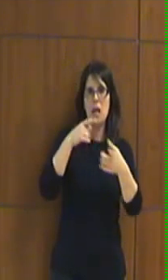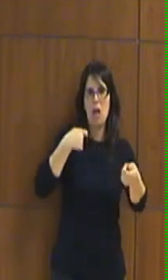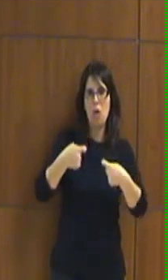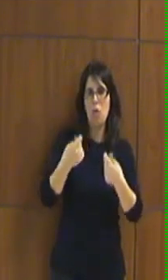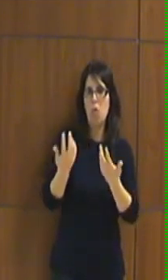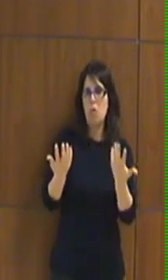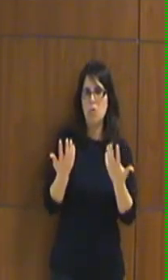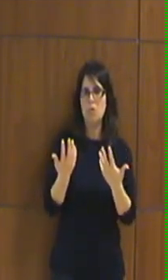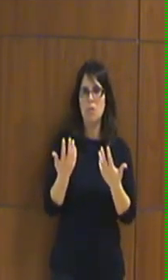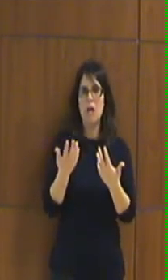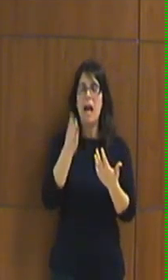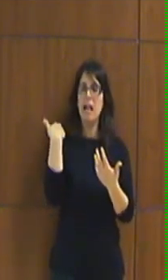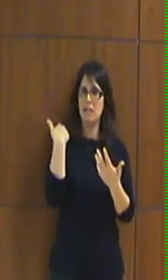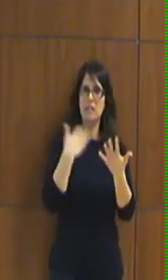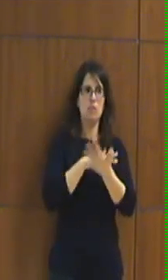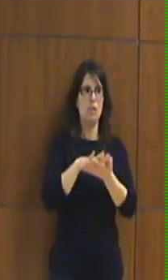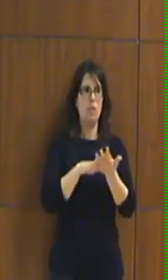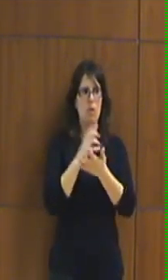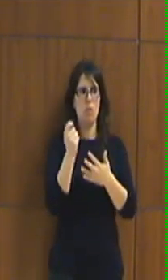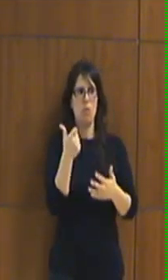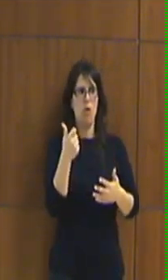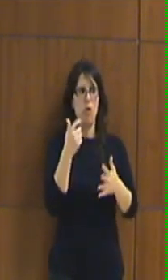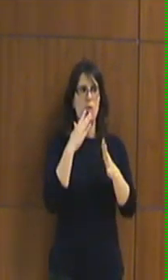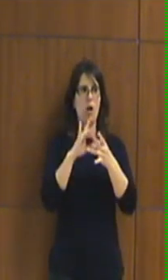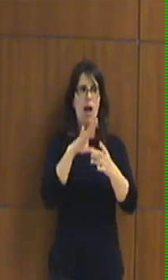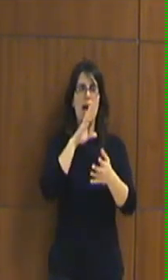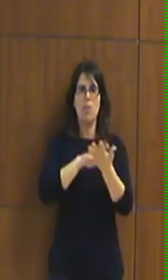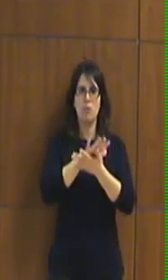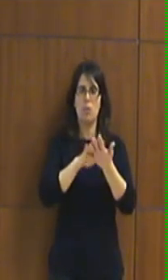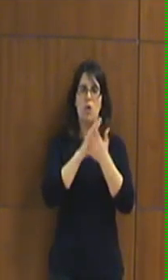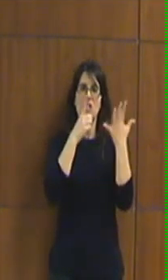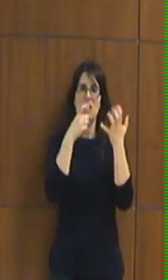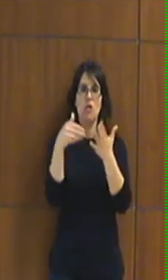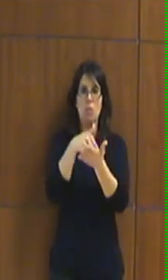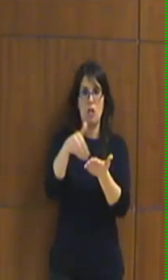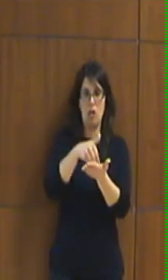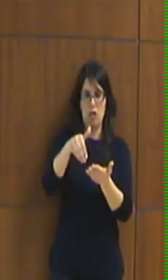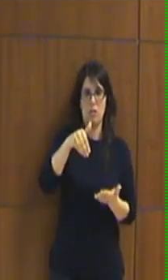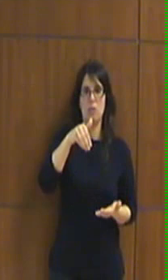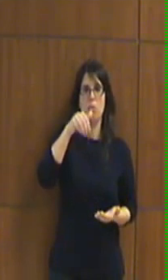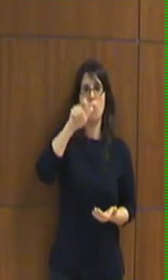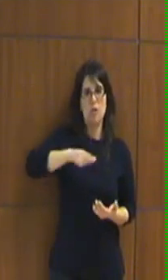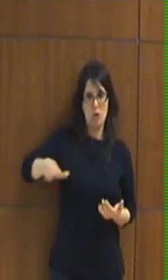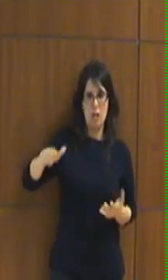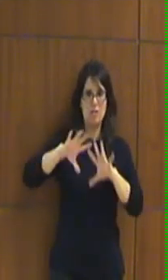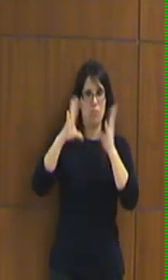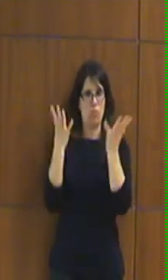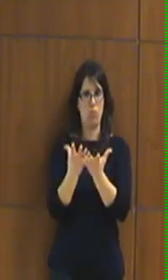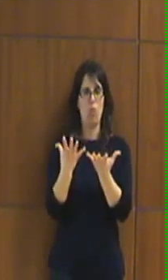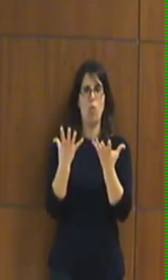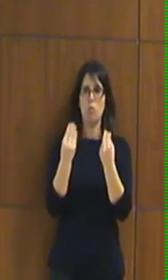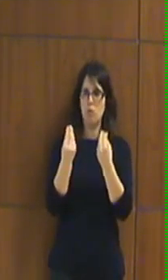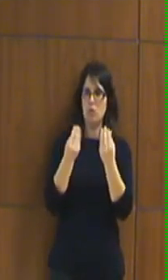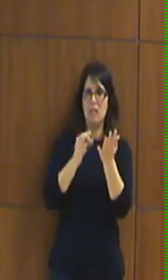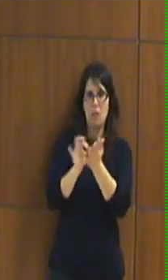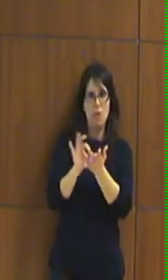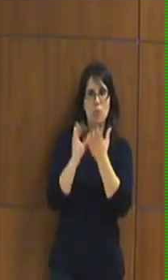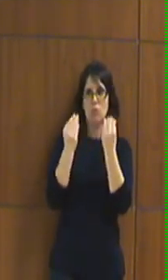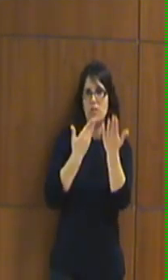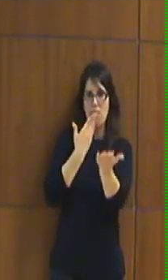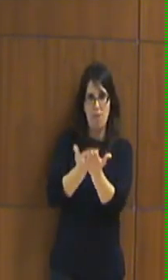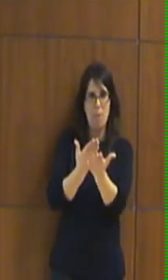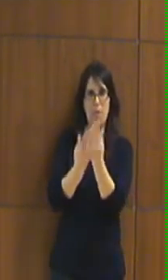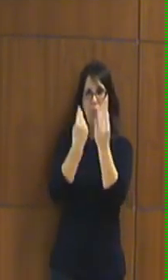no lo hemos abordado suficiente. Decíamos que hay 600 millones de personas, multitud de servicios, de necesidades, de demandas, de cosas.